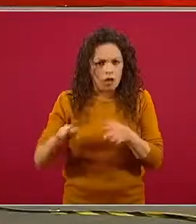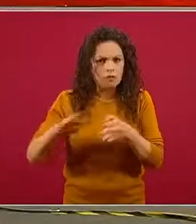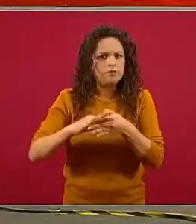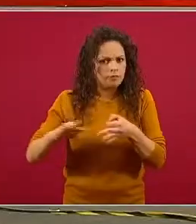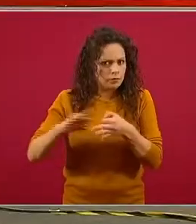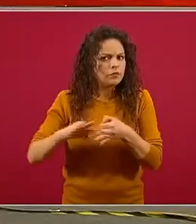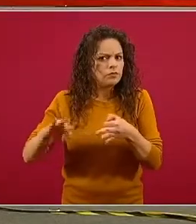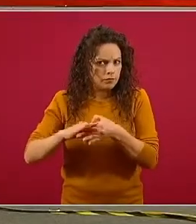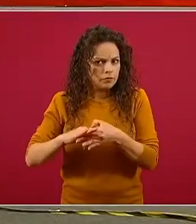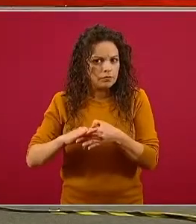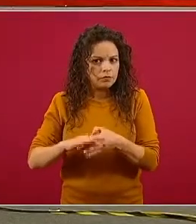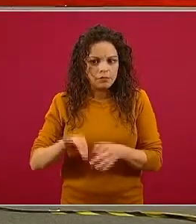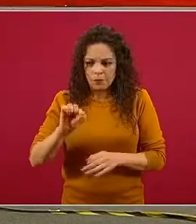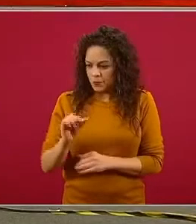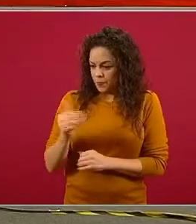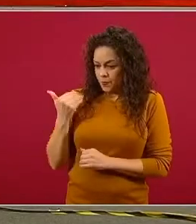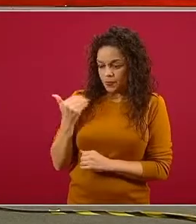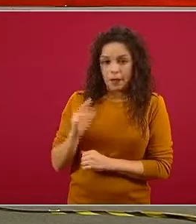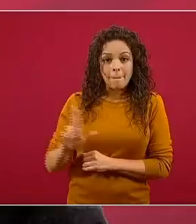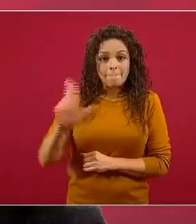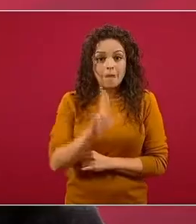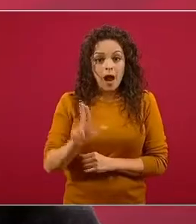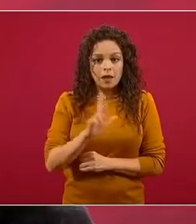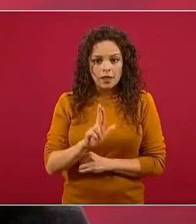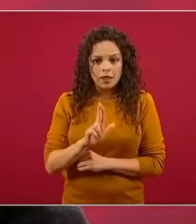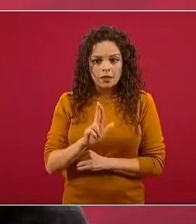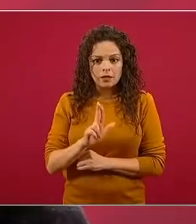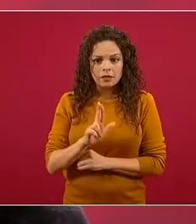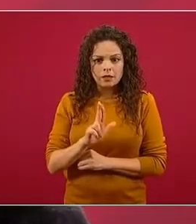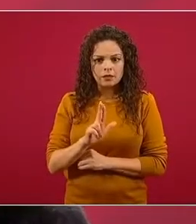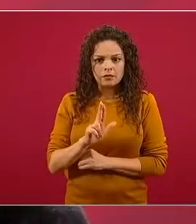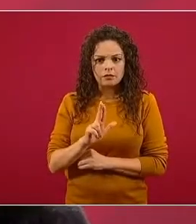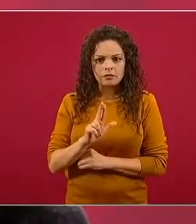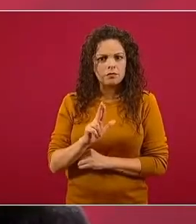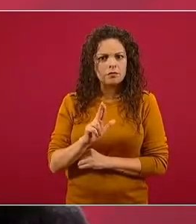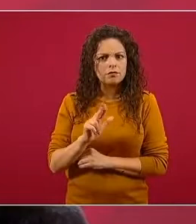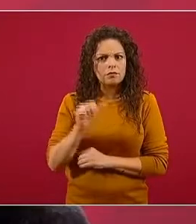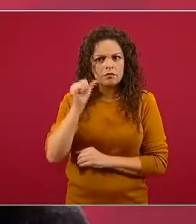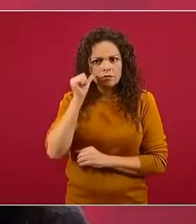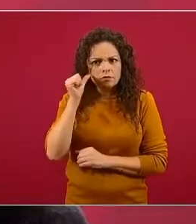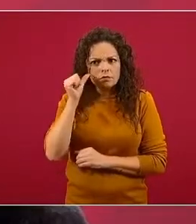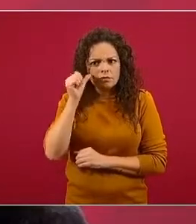martes pasado tuvimos martes anteayer, hoy es